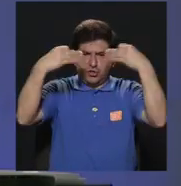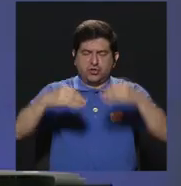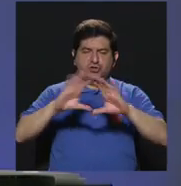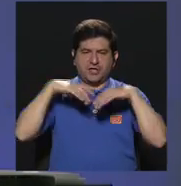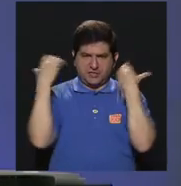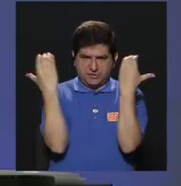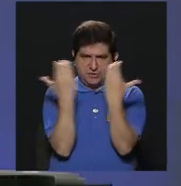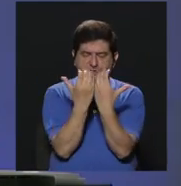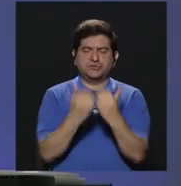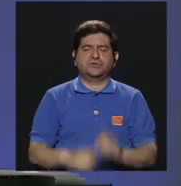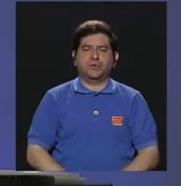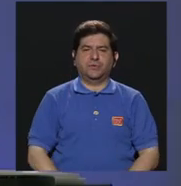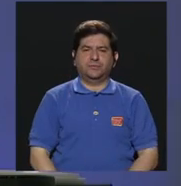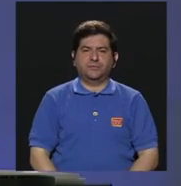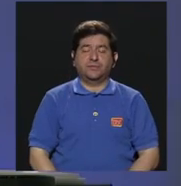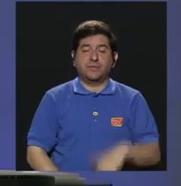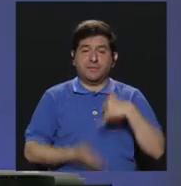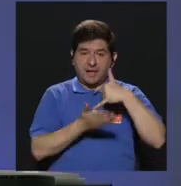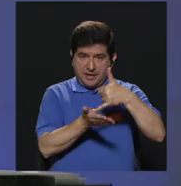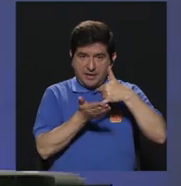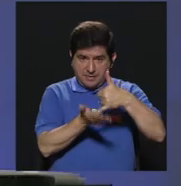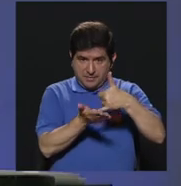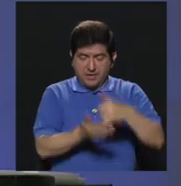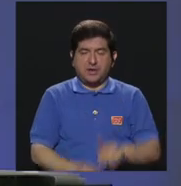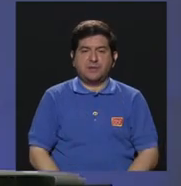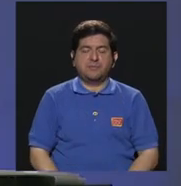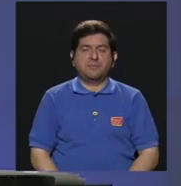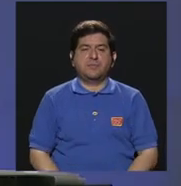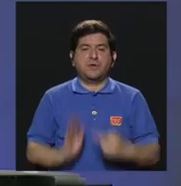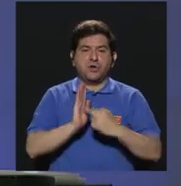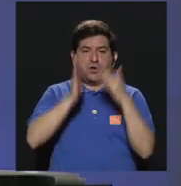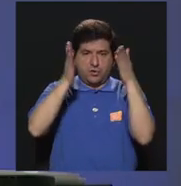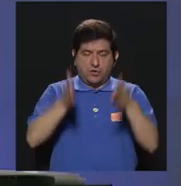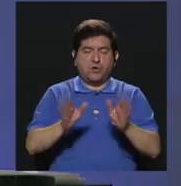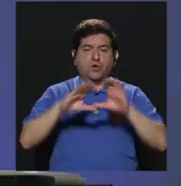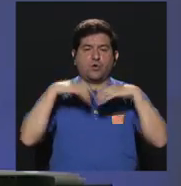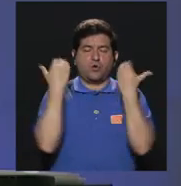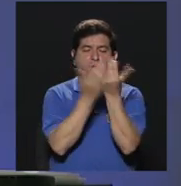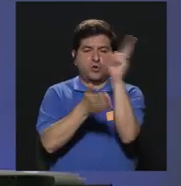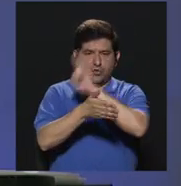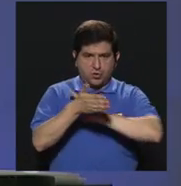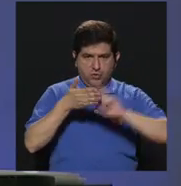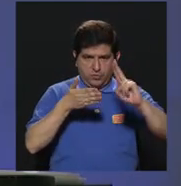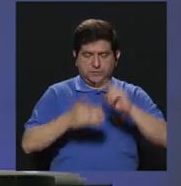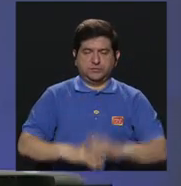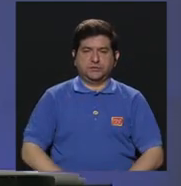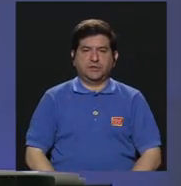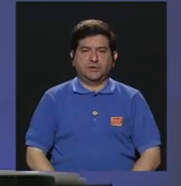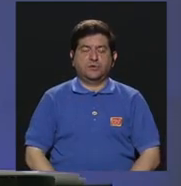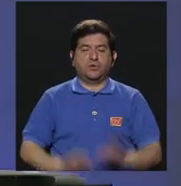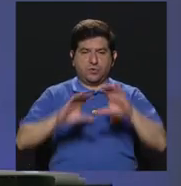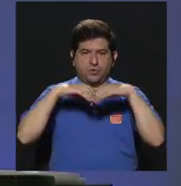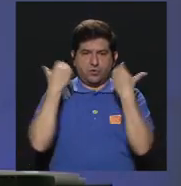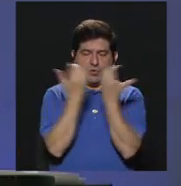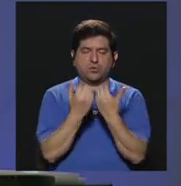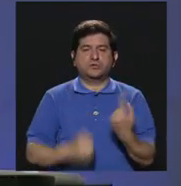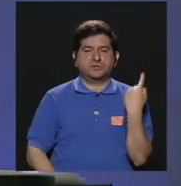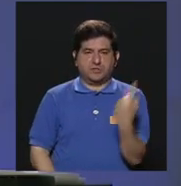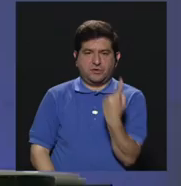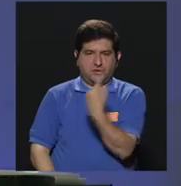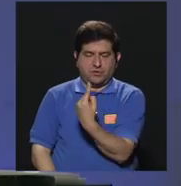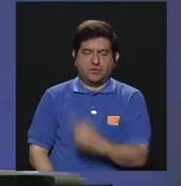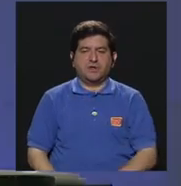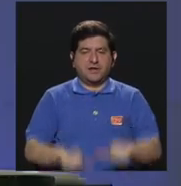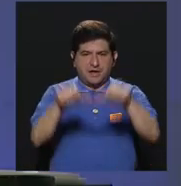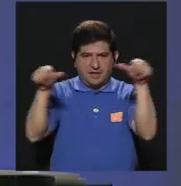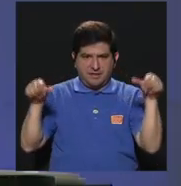comisión dictaminadora del premio, conformado por representantes del Consejo Universitario, de los consejos de cada